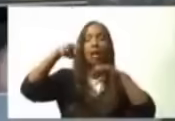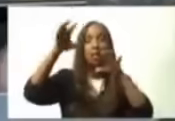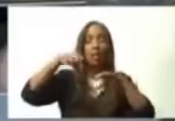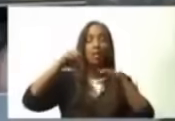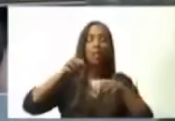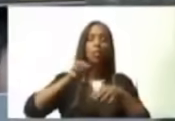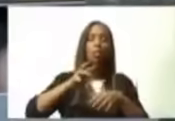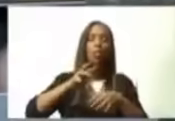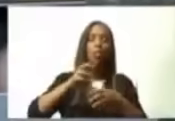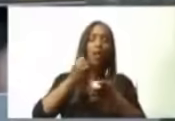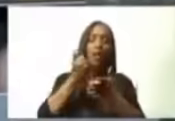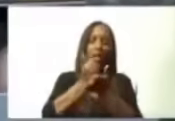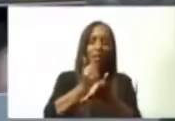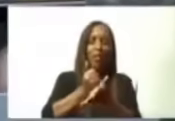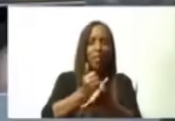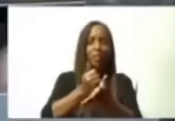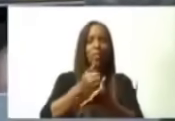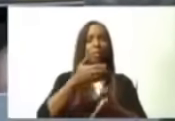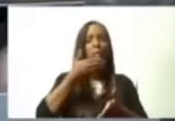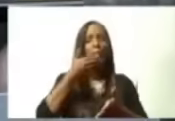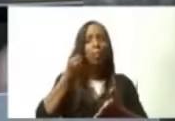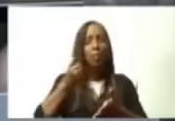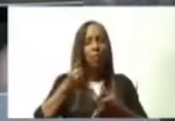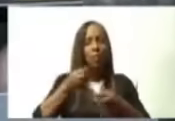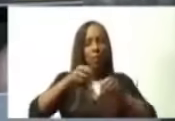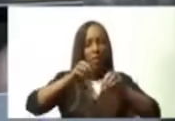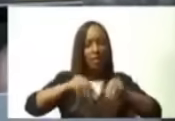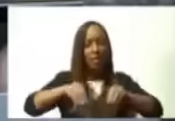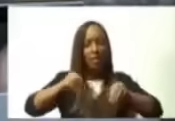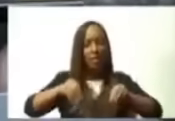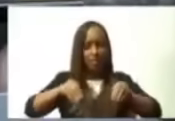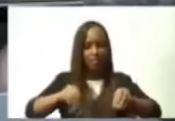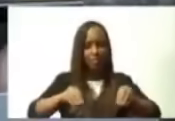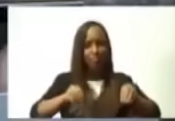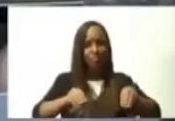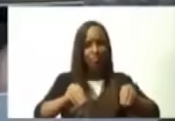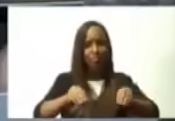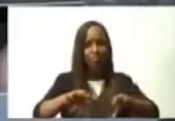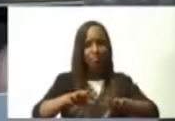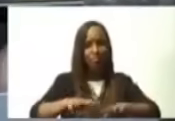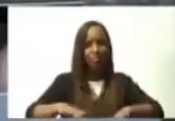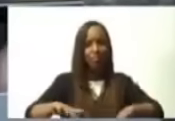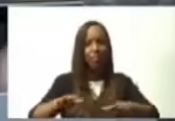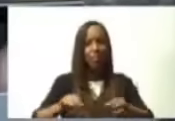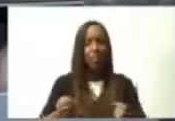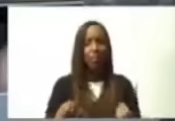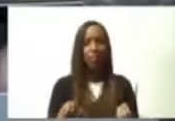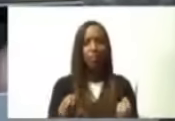dejaba en nuestra provincia. Los daños fueron